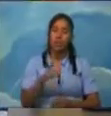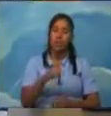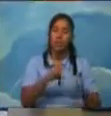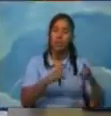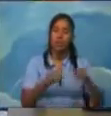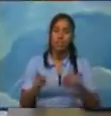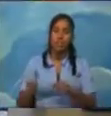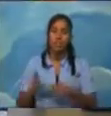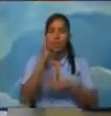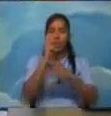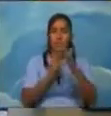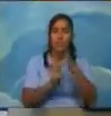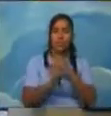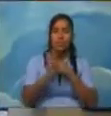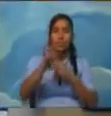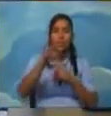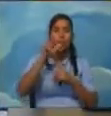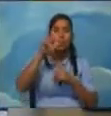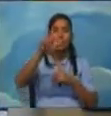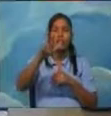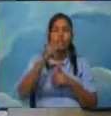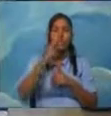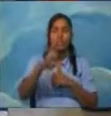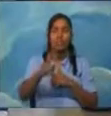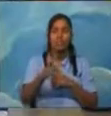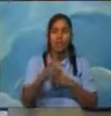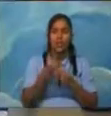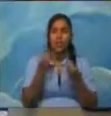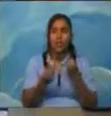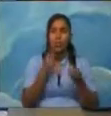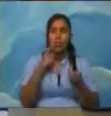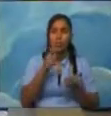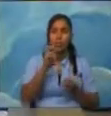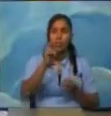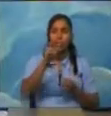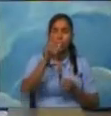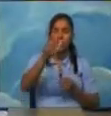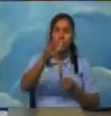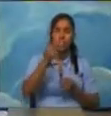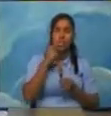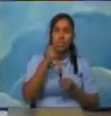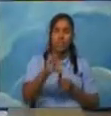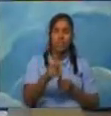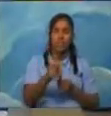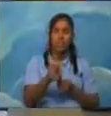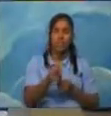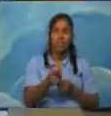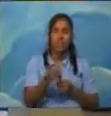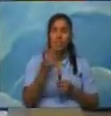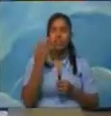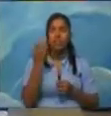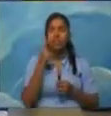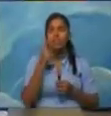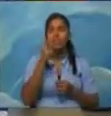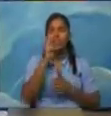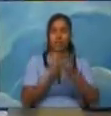versículo 23, aquí está la advertencia. ¿Cómo dice el versículo 23? Vamos a ver, cielito,